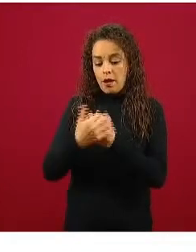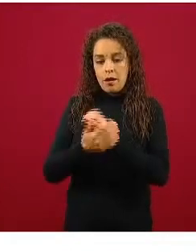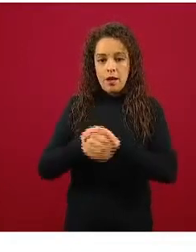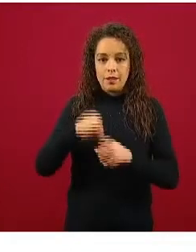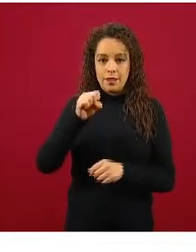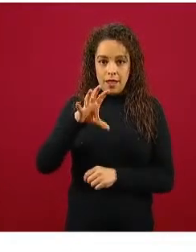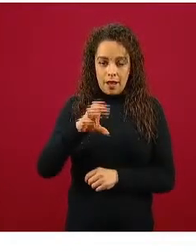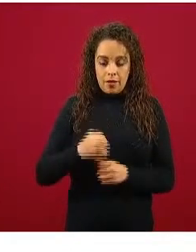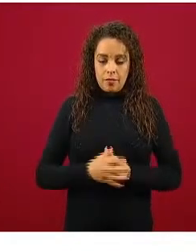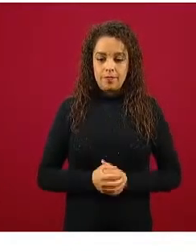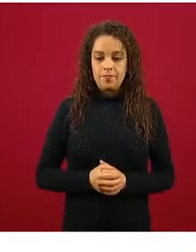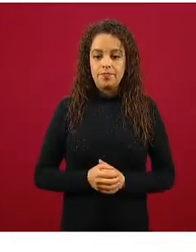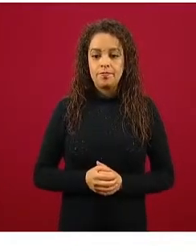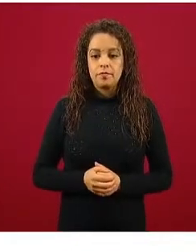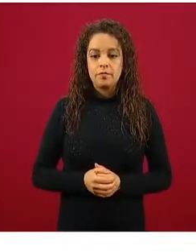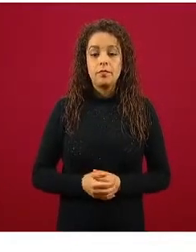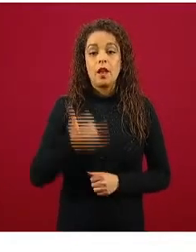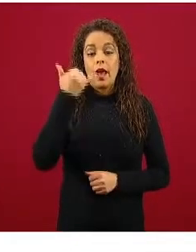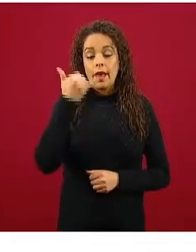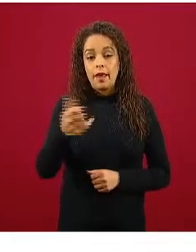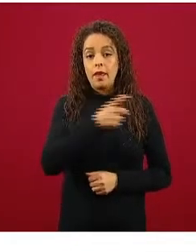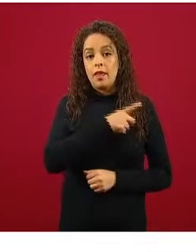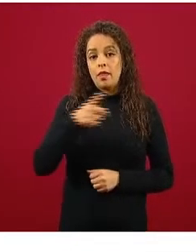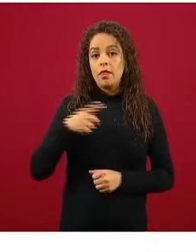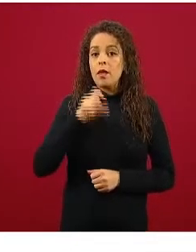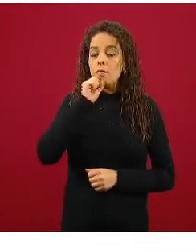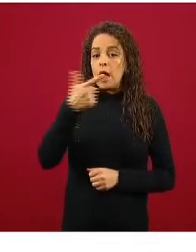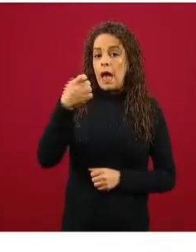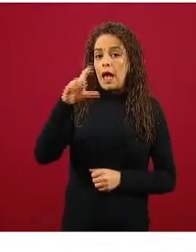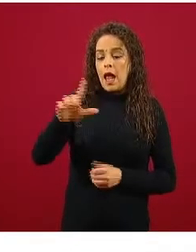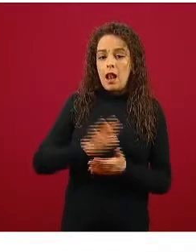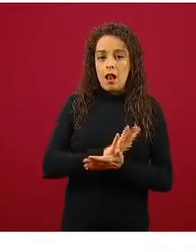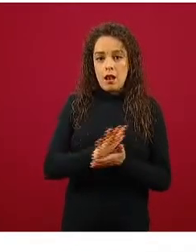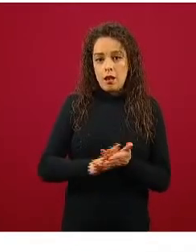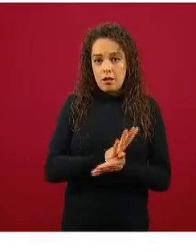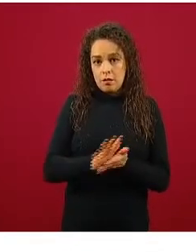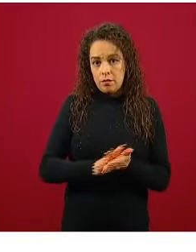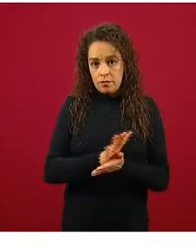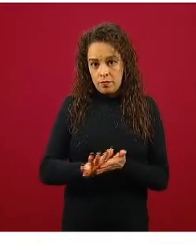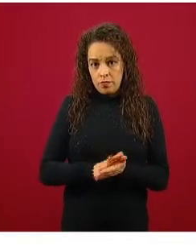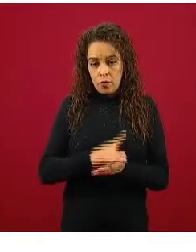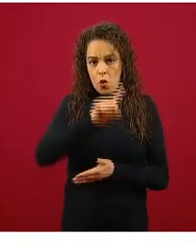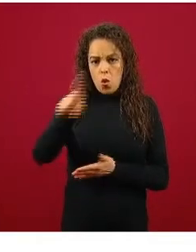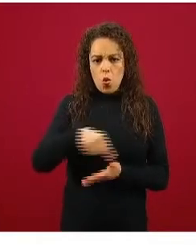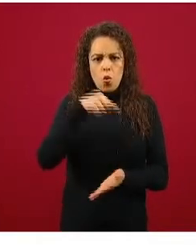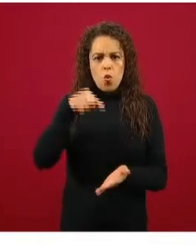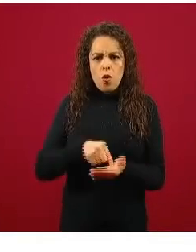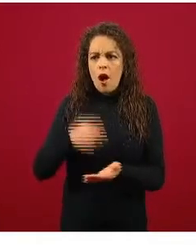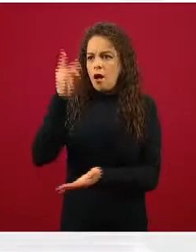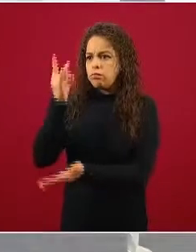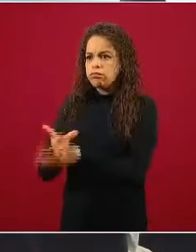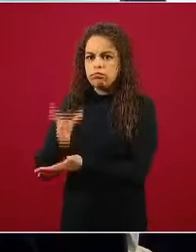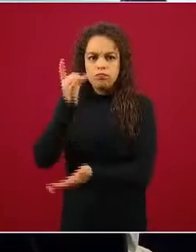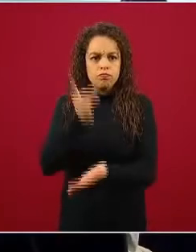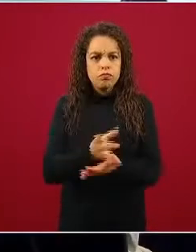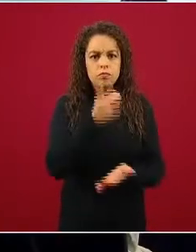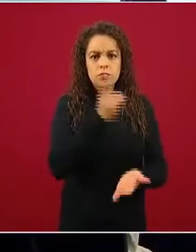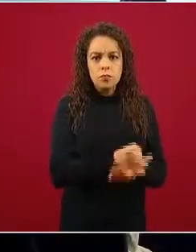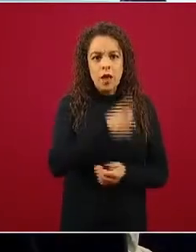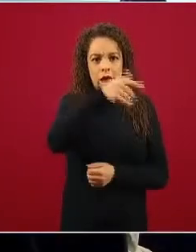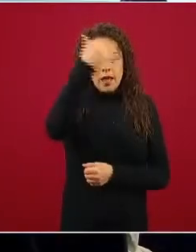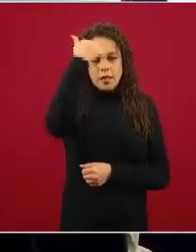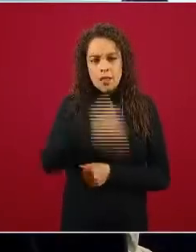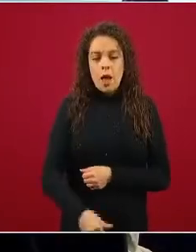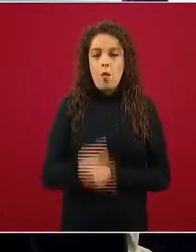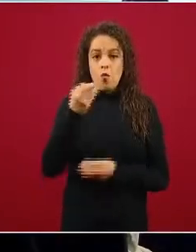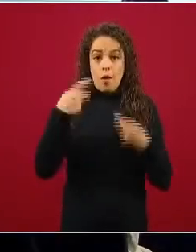de alcohol gel a libre disposición en distintos puntos de los centros de trabajo. Hay lugares que son estratégicos, ya sea que mucha gente va a pasar por